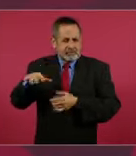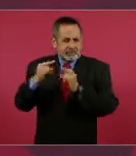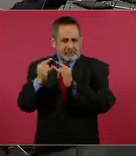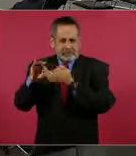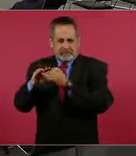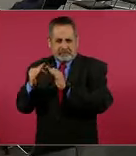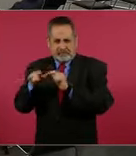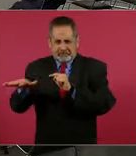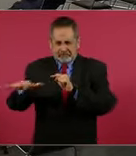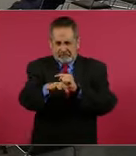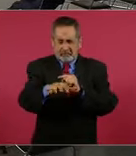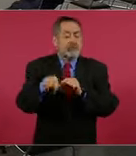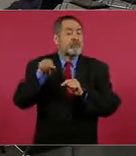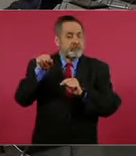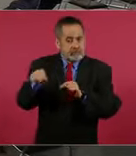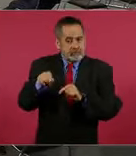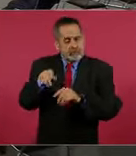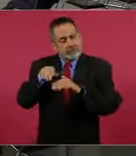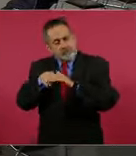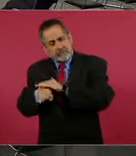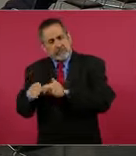donde nos daban